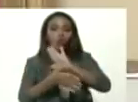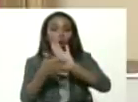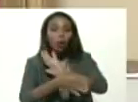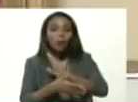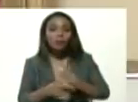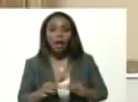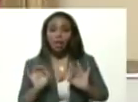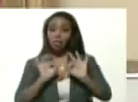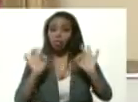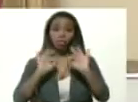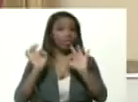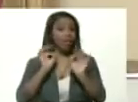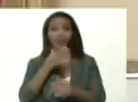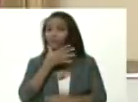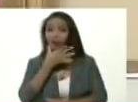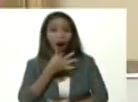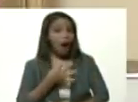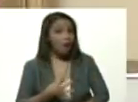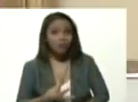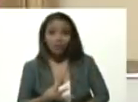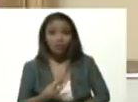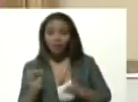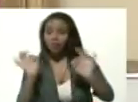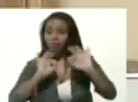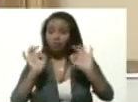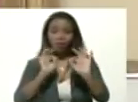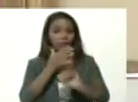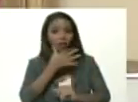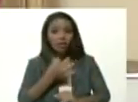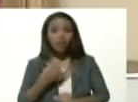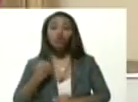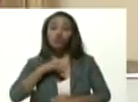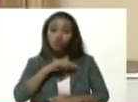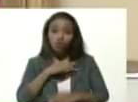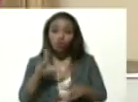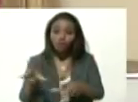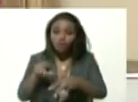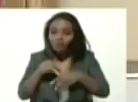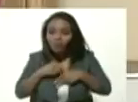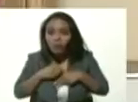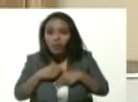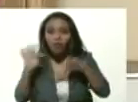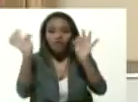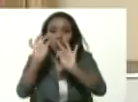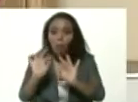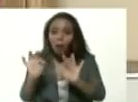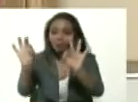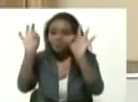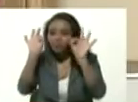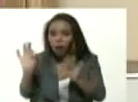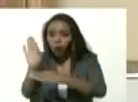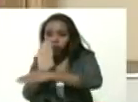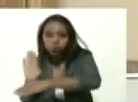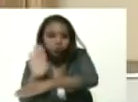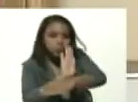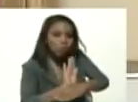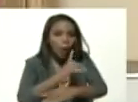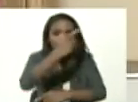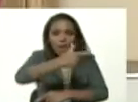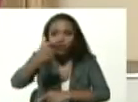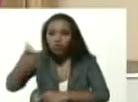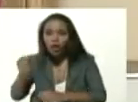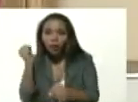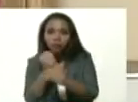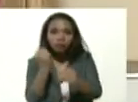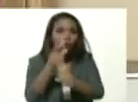Nada fácil, nada fácil. Hemos tomado medidas especiales para proteger a los trabajadores,